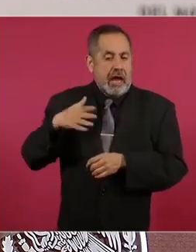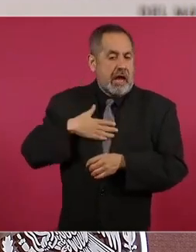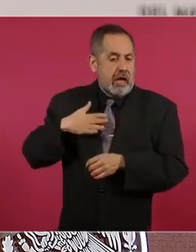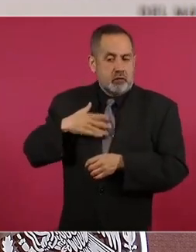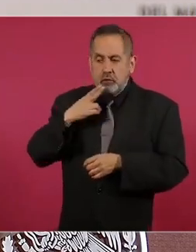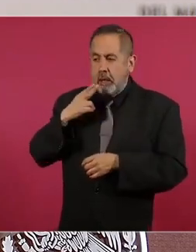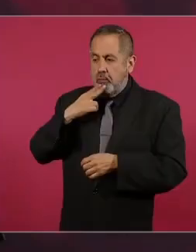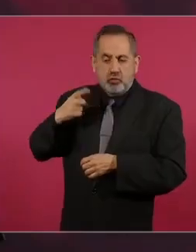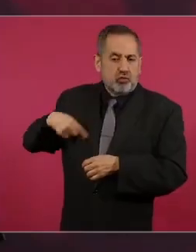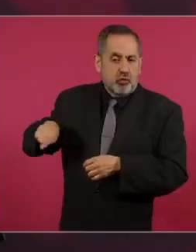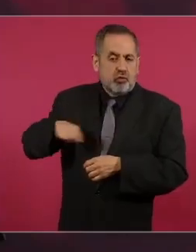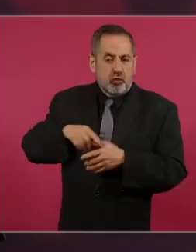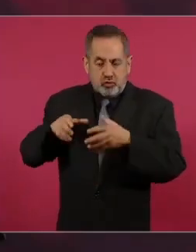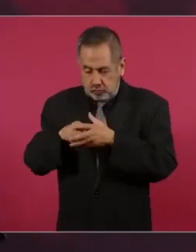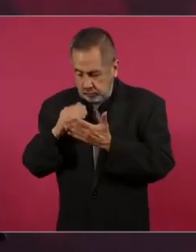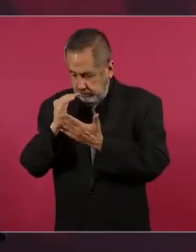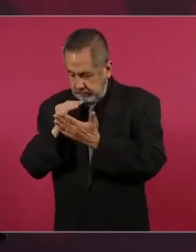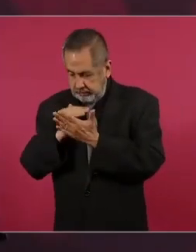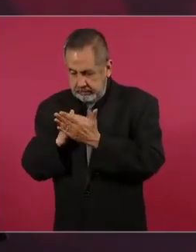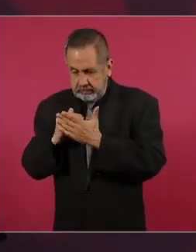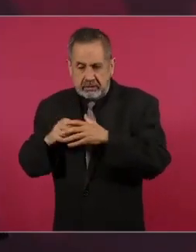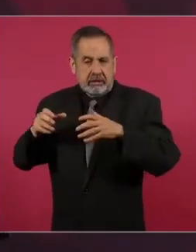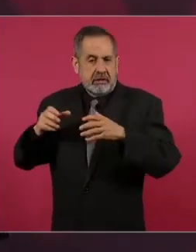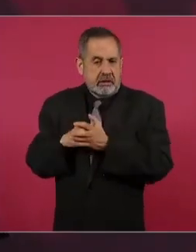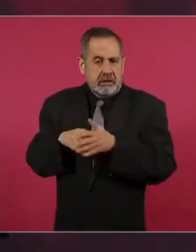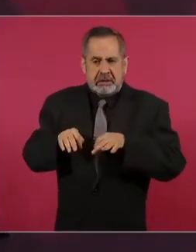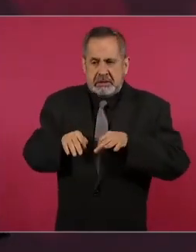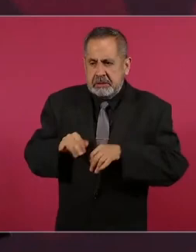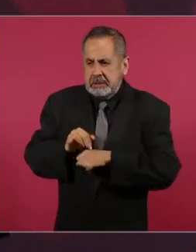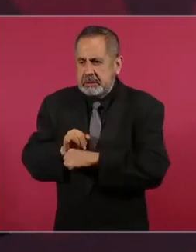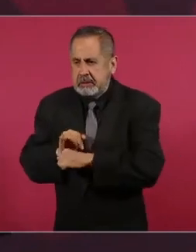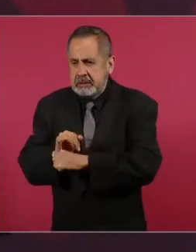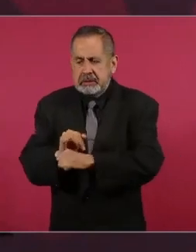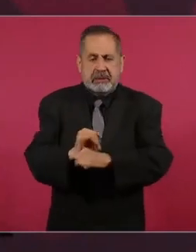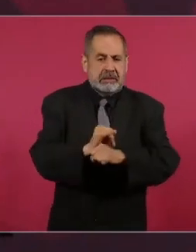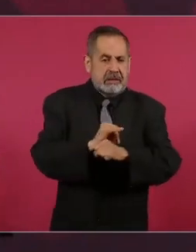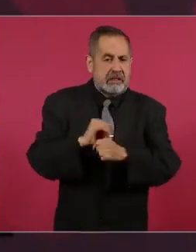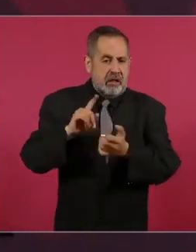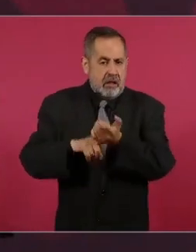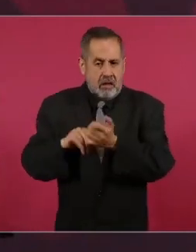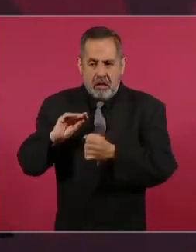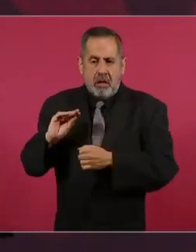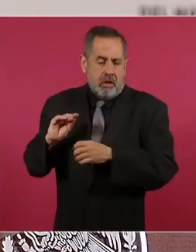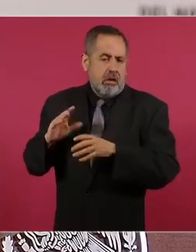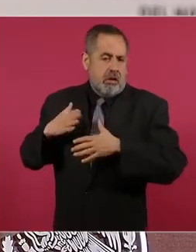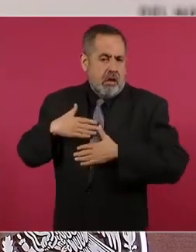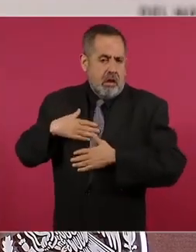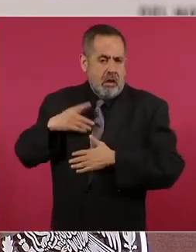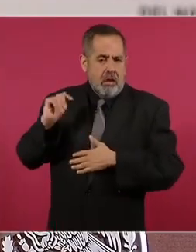financiera en sus actividades que le corresponden.